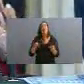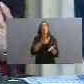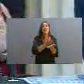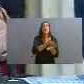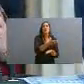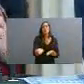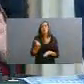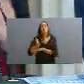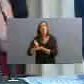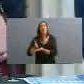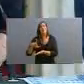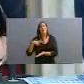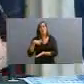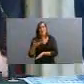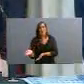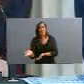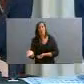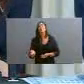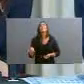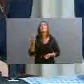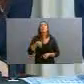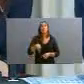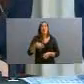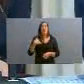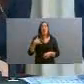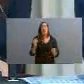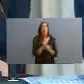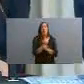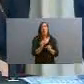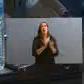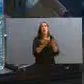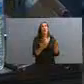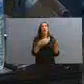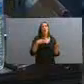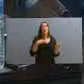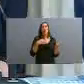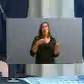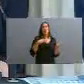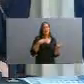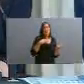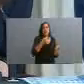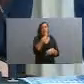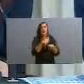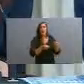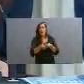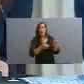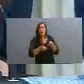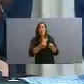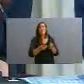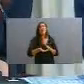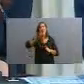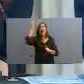pasa? Cuando se sancionaron los códigos en nuestro país, Código de Comercio, Código Civil, el Estado era